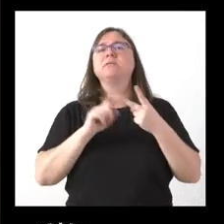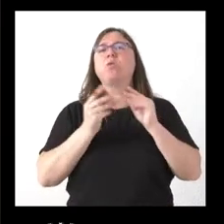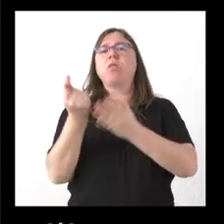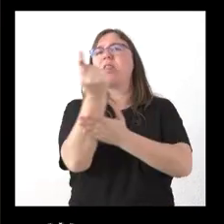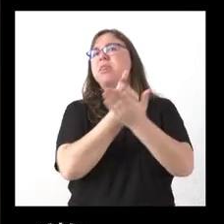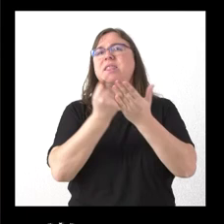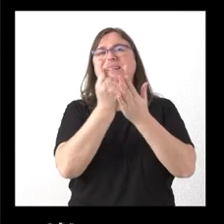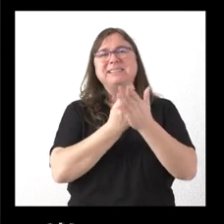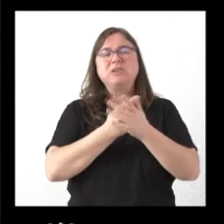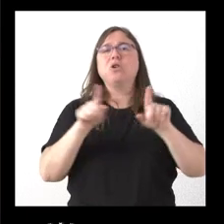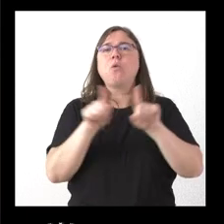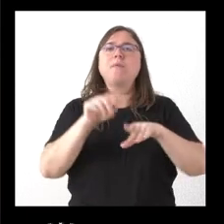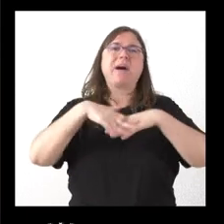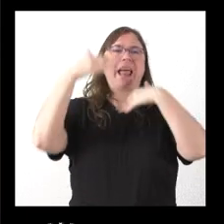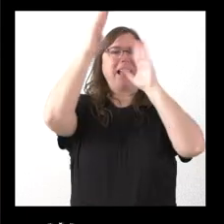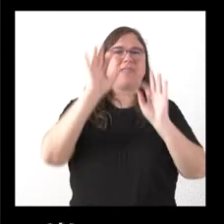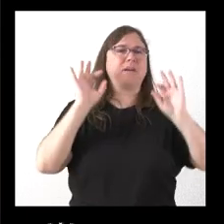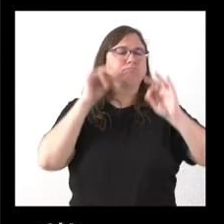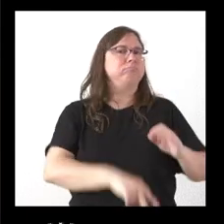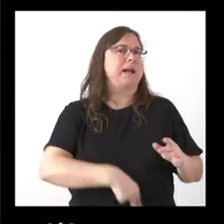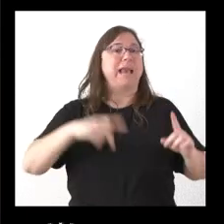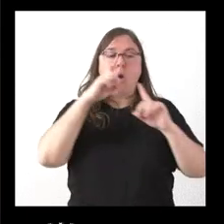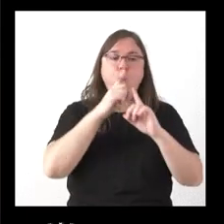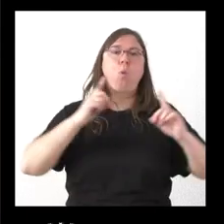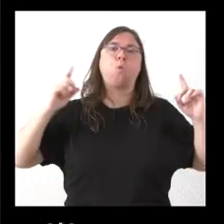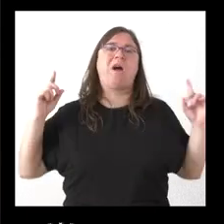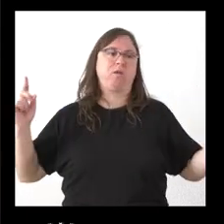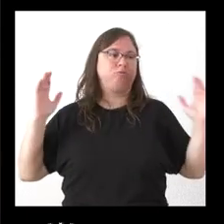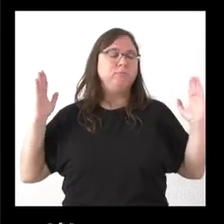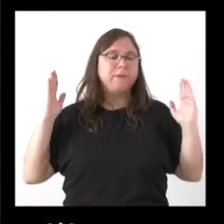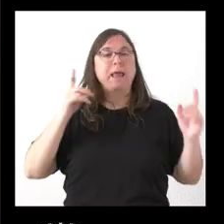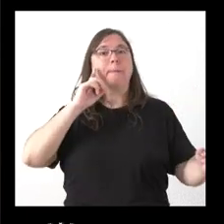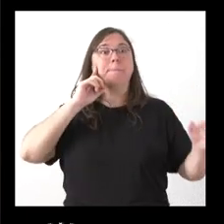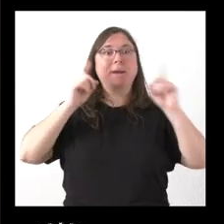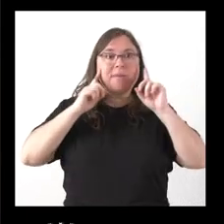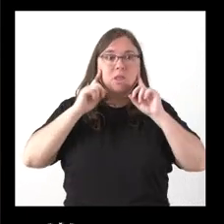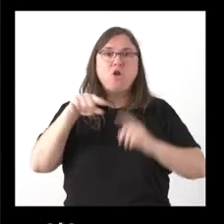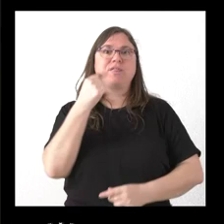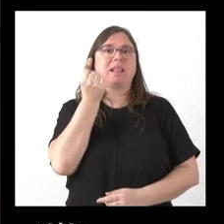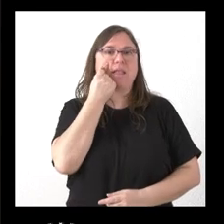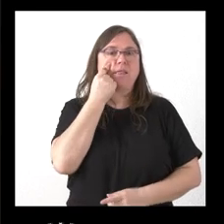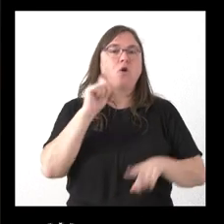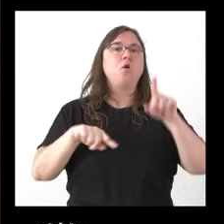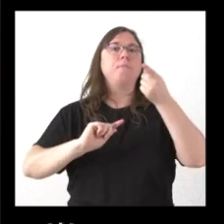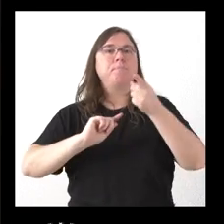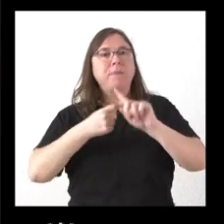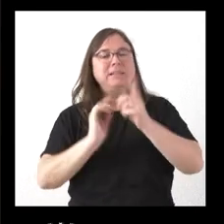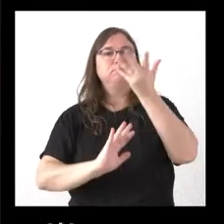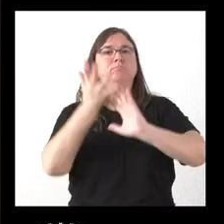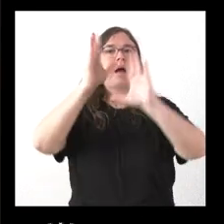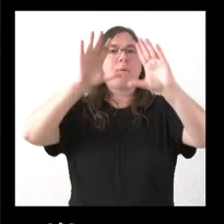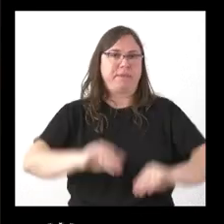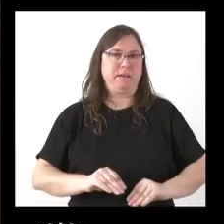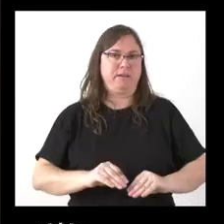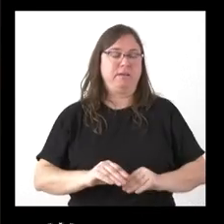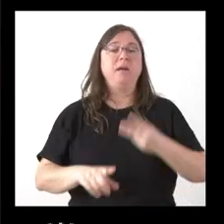diseño general del dispositivo para la atención global durante todo el año a la prevención a la detección a la extinción de los incendios forestales En tercer